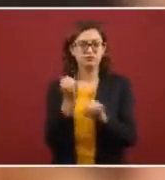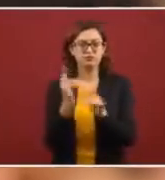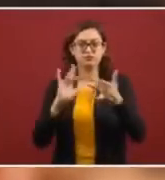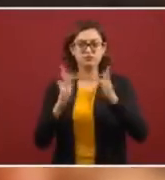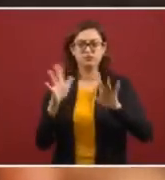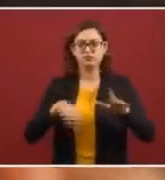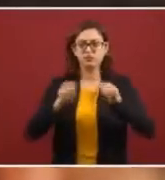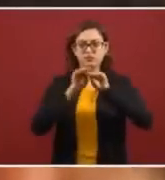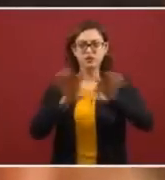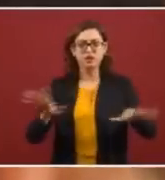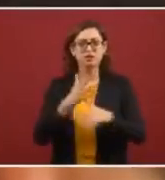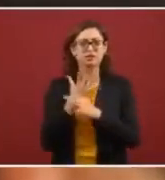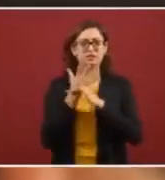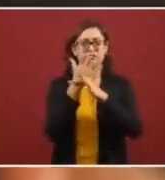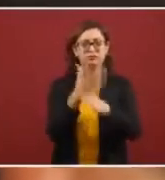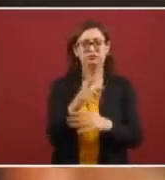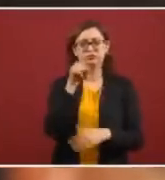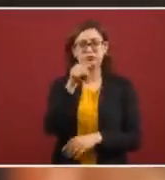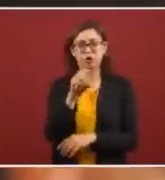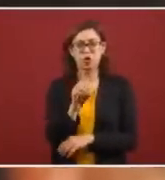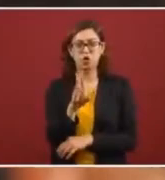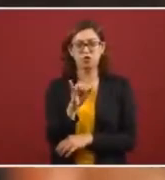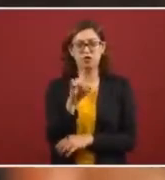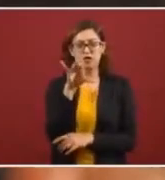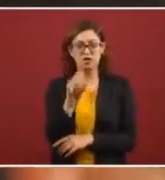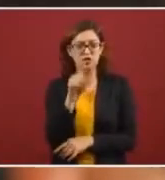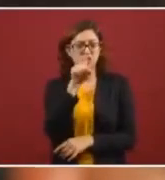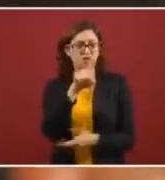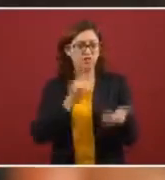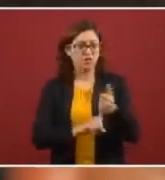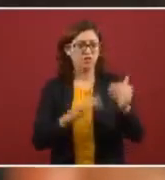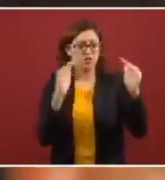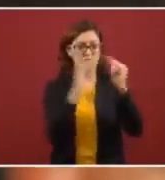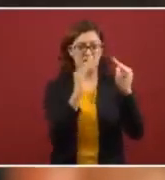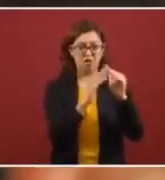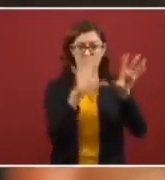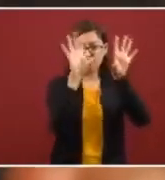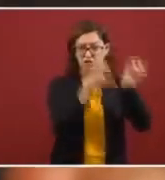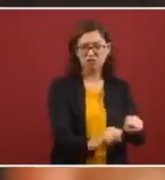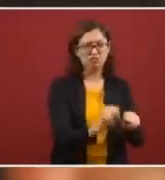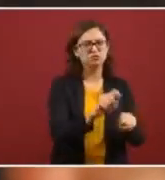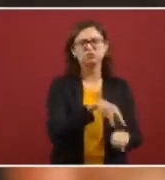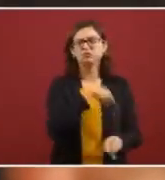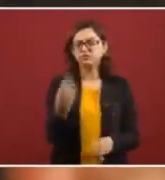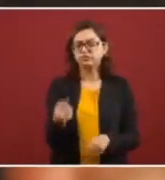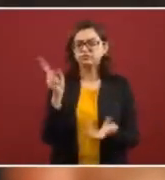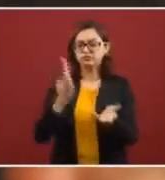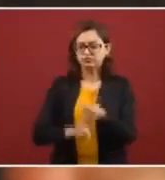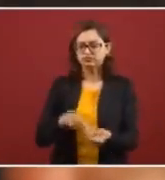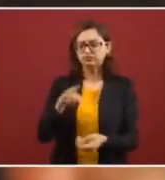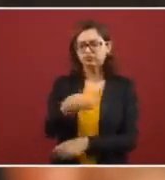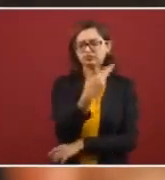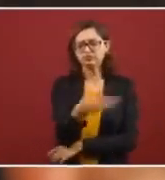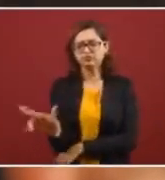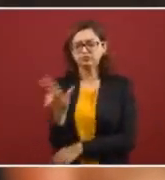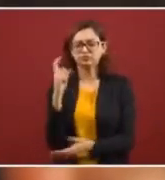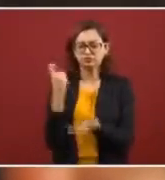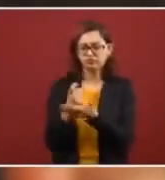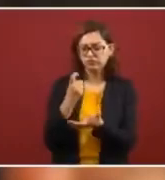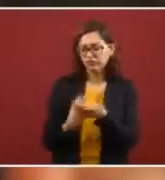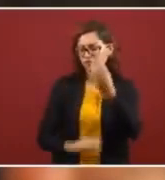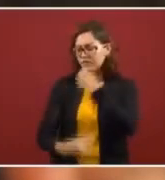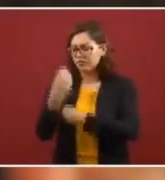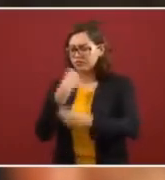no estaba dentro de un domicilio. Estaba en una marisquería y había comensales con menores de edad. So he says